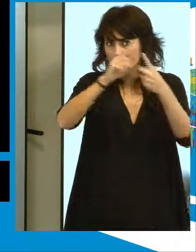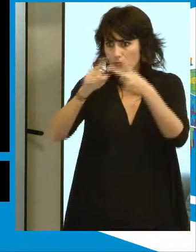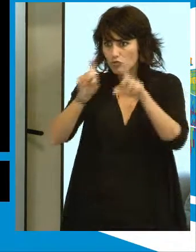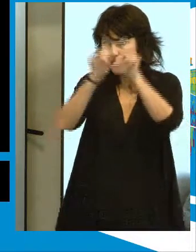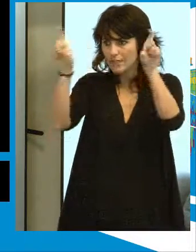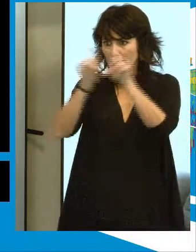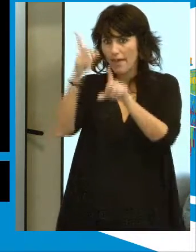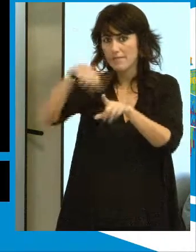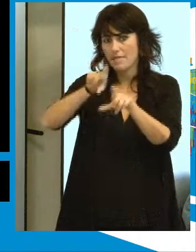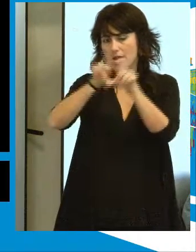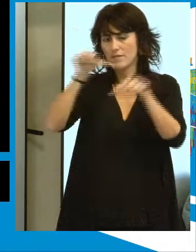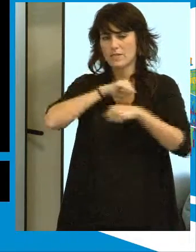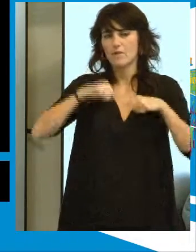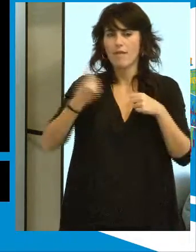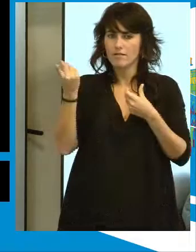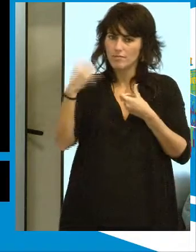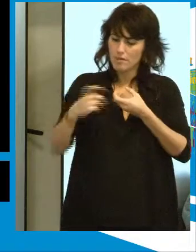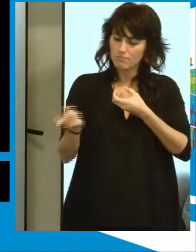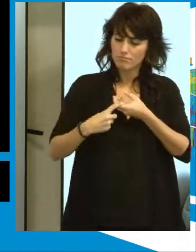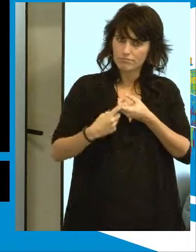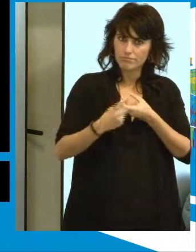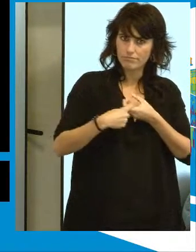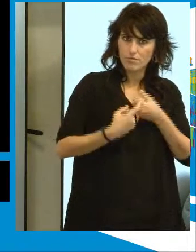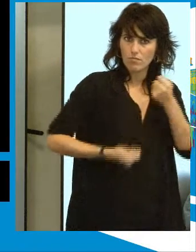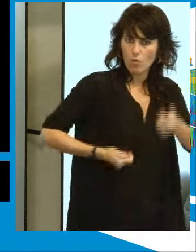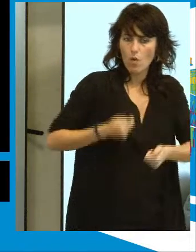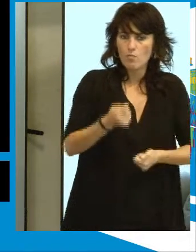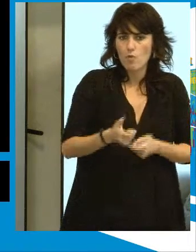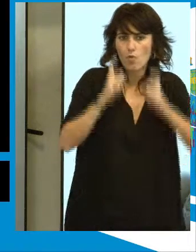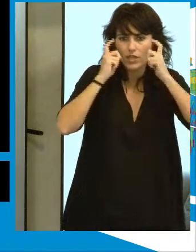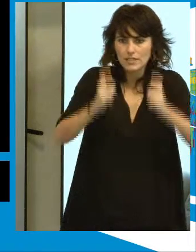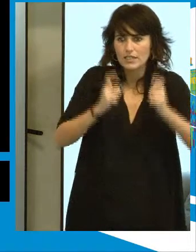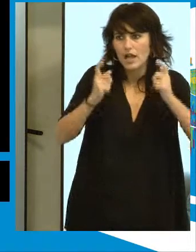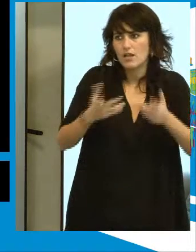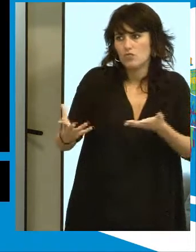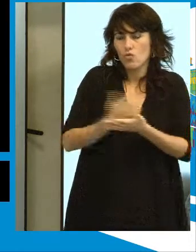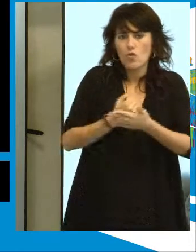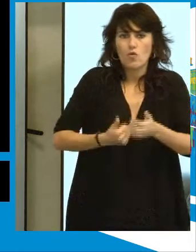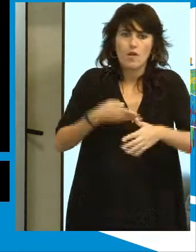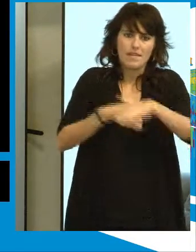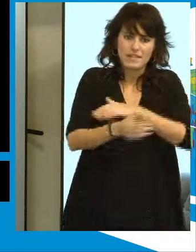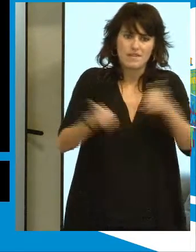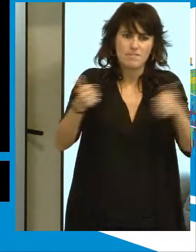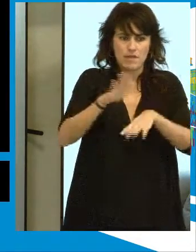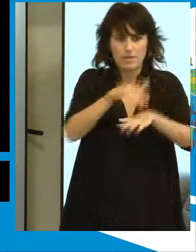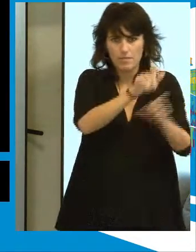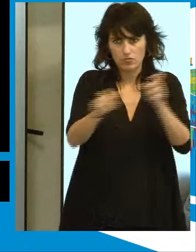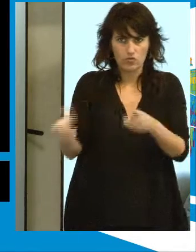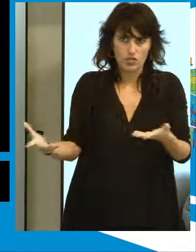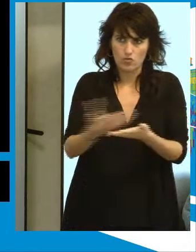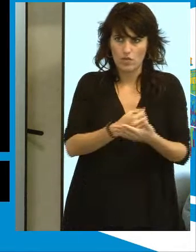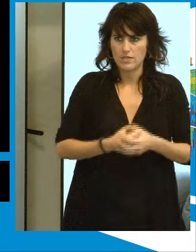privadas que también se van sumando poco a poco al intentar, pues bueno, que sea todo más accesible para todas las personas, ¿no?